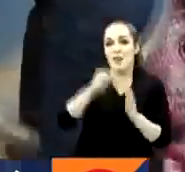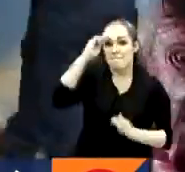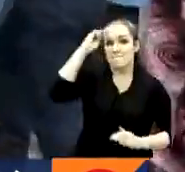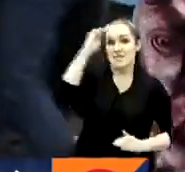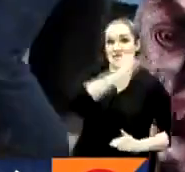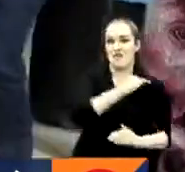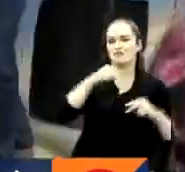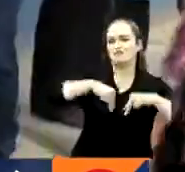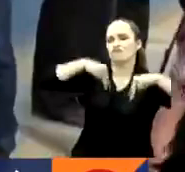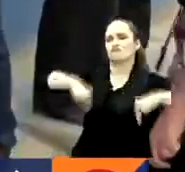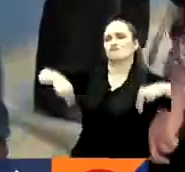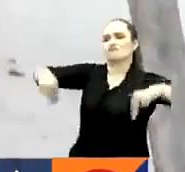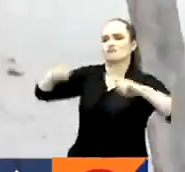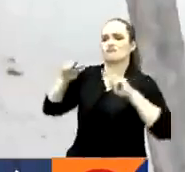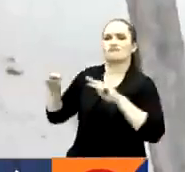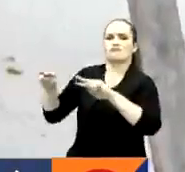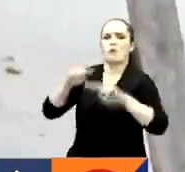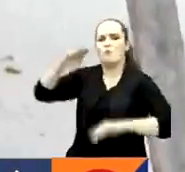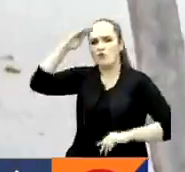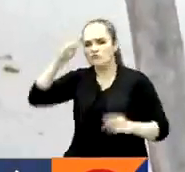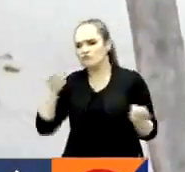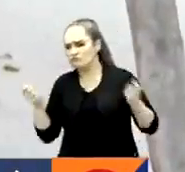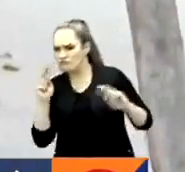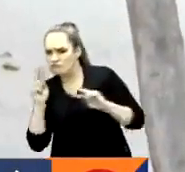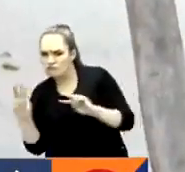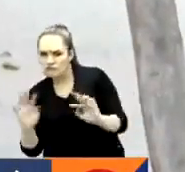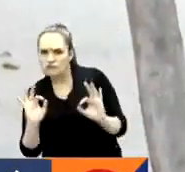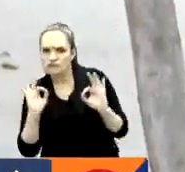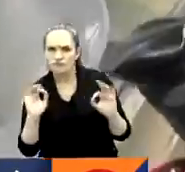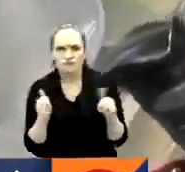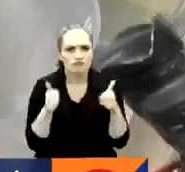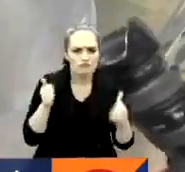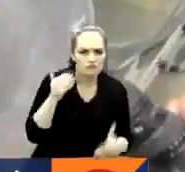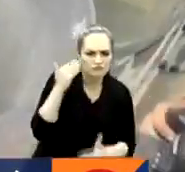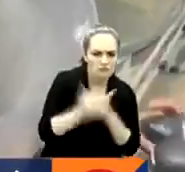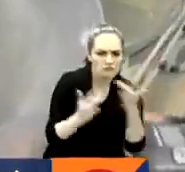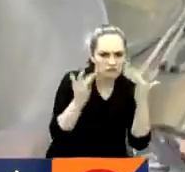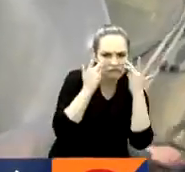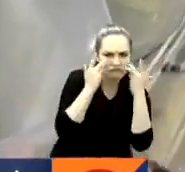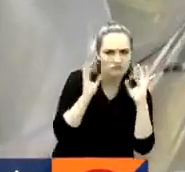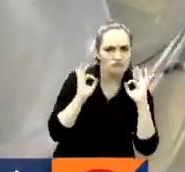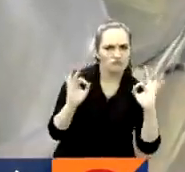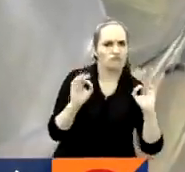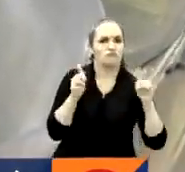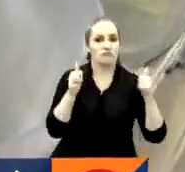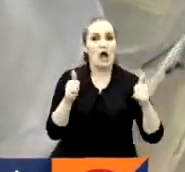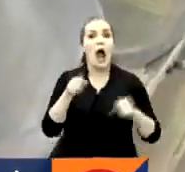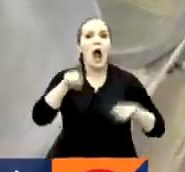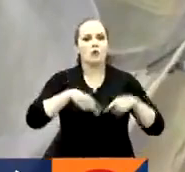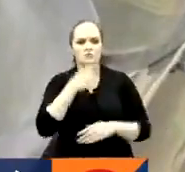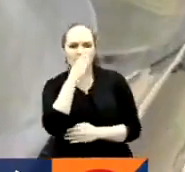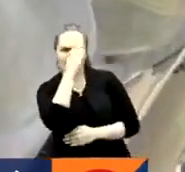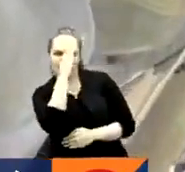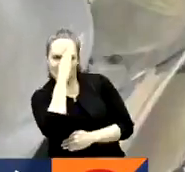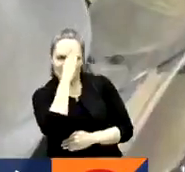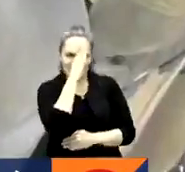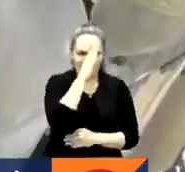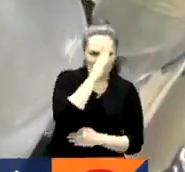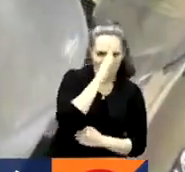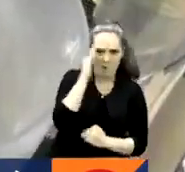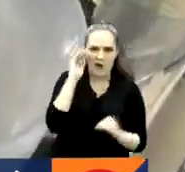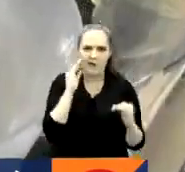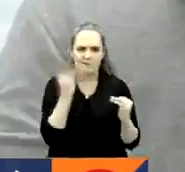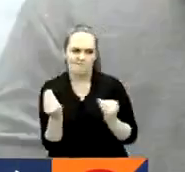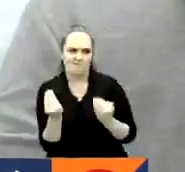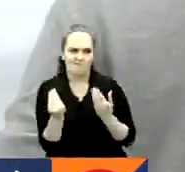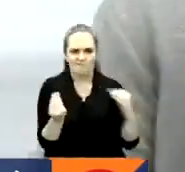los 11.400 puntos de votación para garantizar la seguridad del proceso electoral, sobre el cual se generaron muchas dudas debido a la marcada